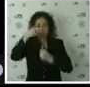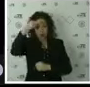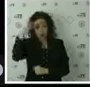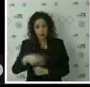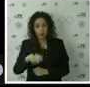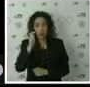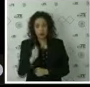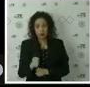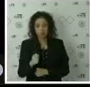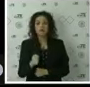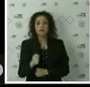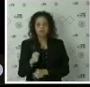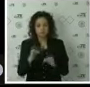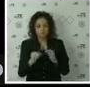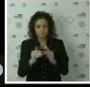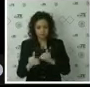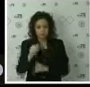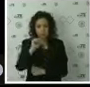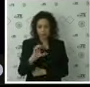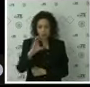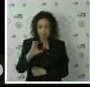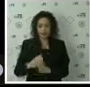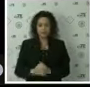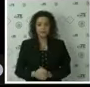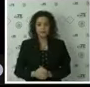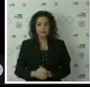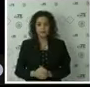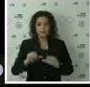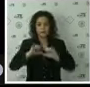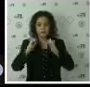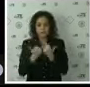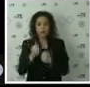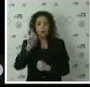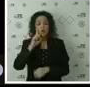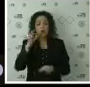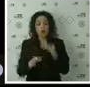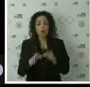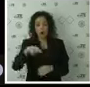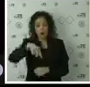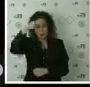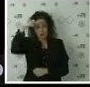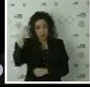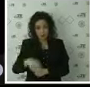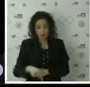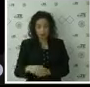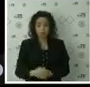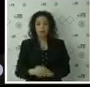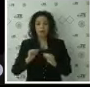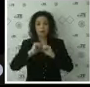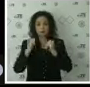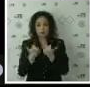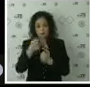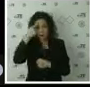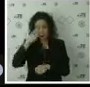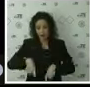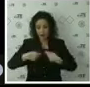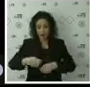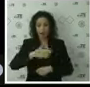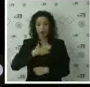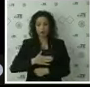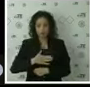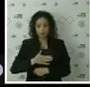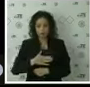de Juzgadoras AC, la Asociación de Mujeres Juezas en México, la Asociación Mexicana de Impartidores de Justicia,